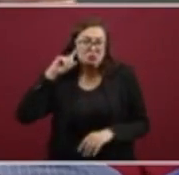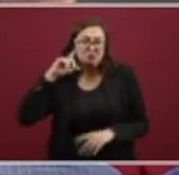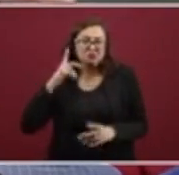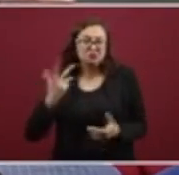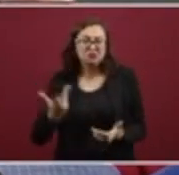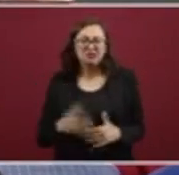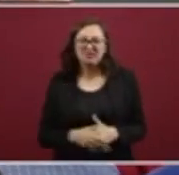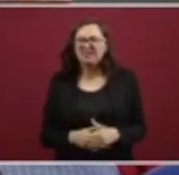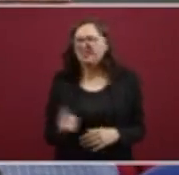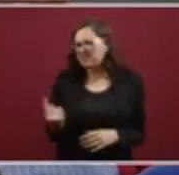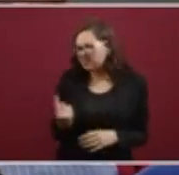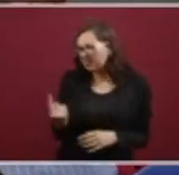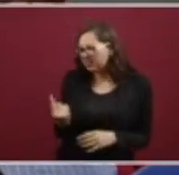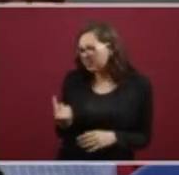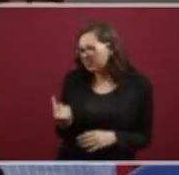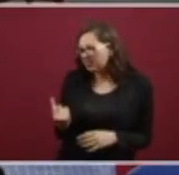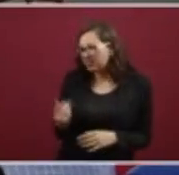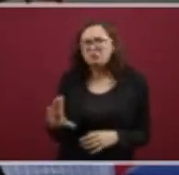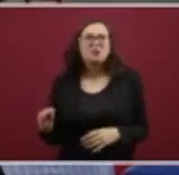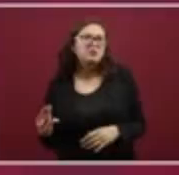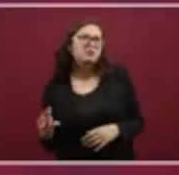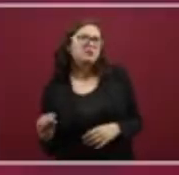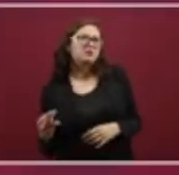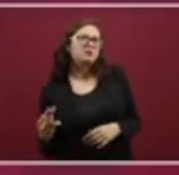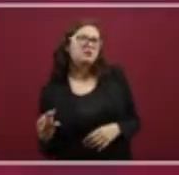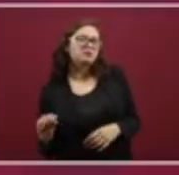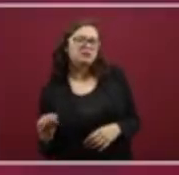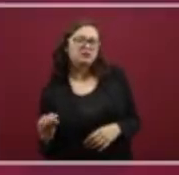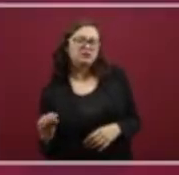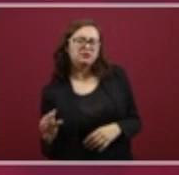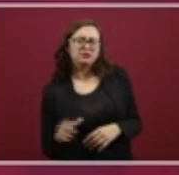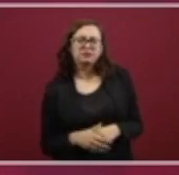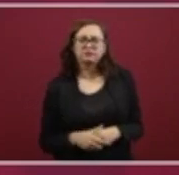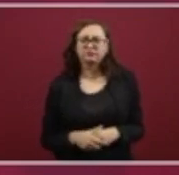¿Mande? Recorte a becas a estudiantes de medicina y enfermería.